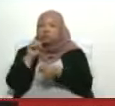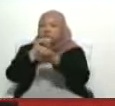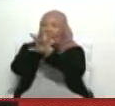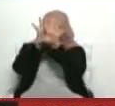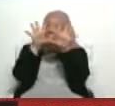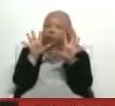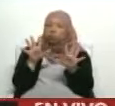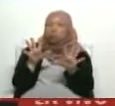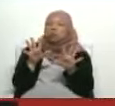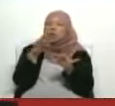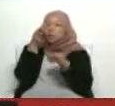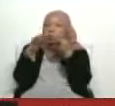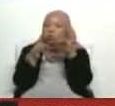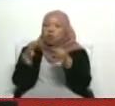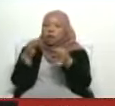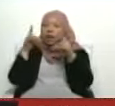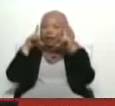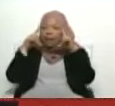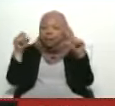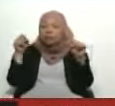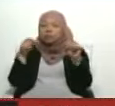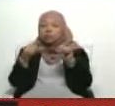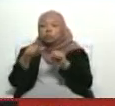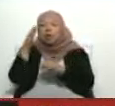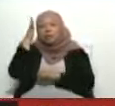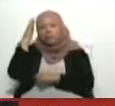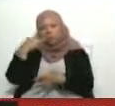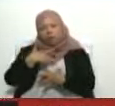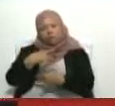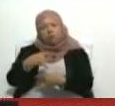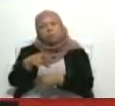claramente interesante definir.